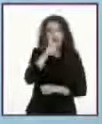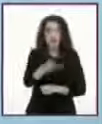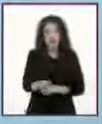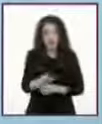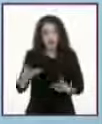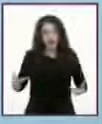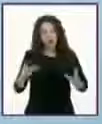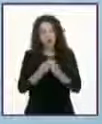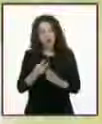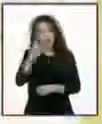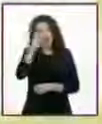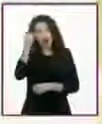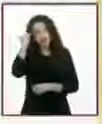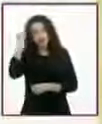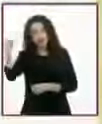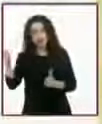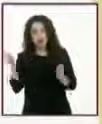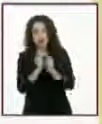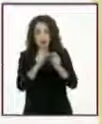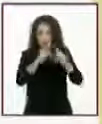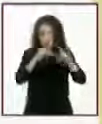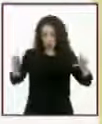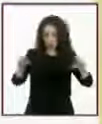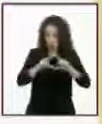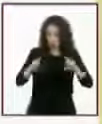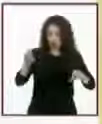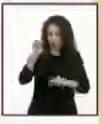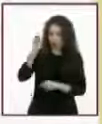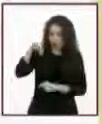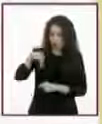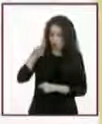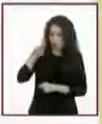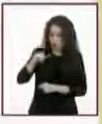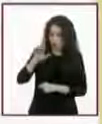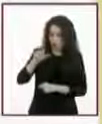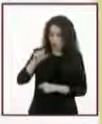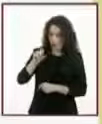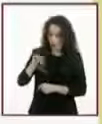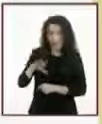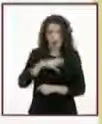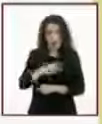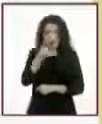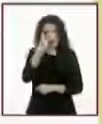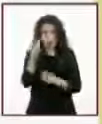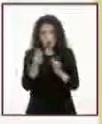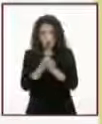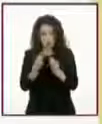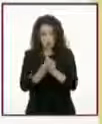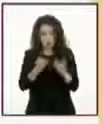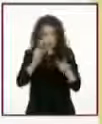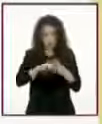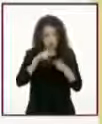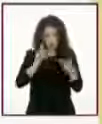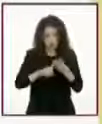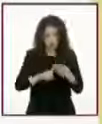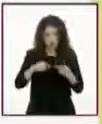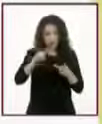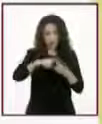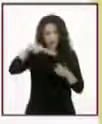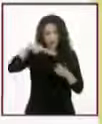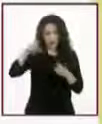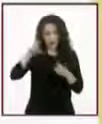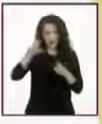o enunciados. Hay diferentes tipos de nexos, como son nexos coordinantes, que